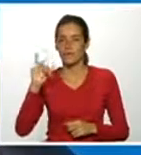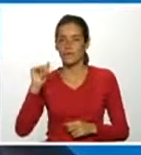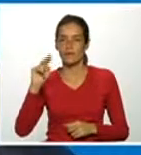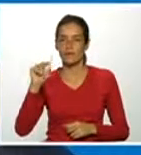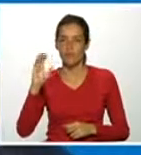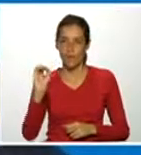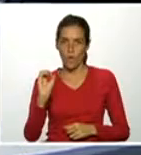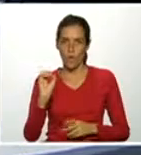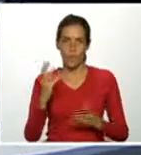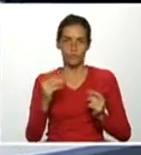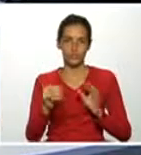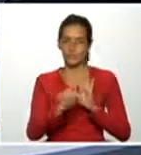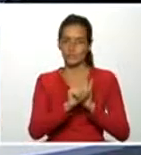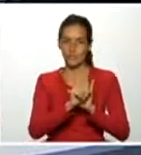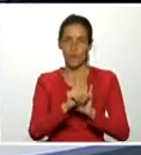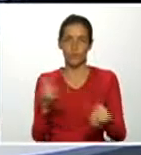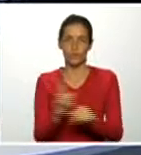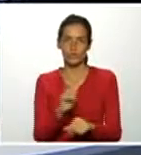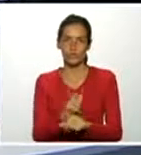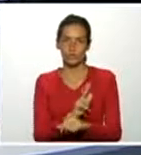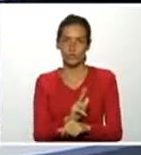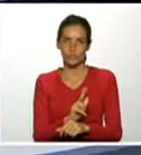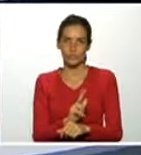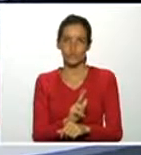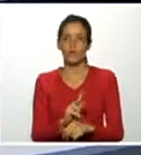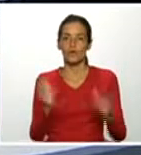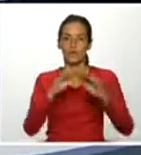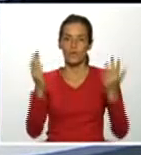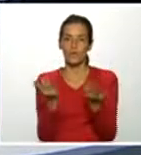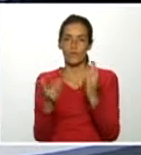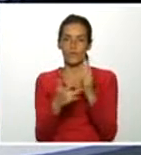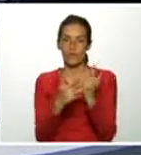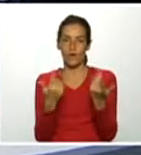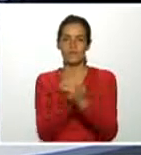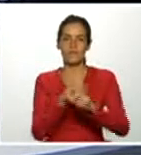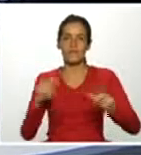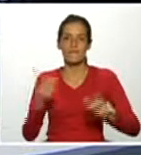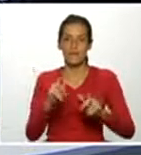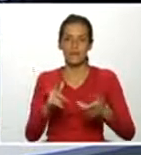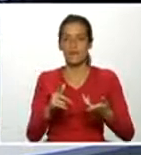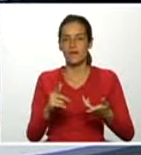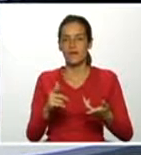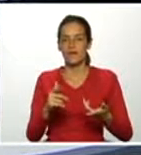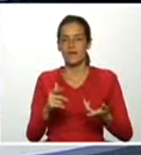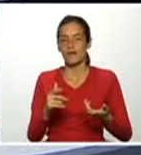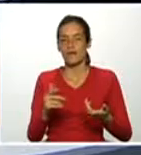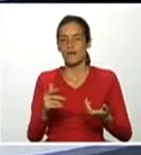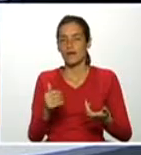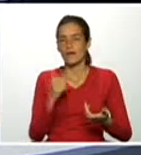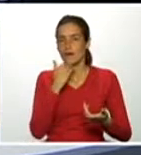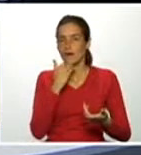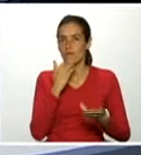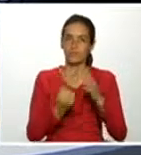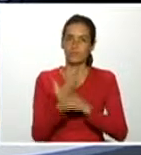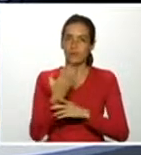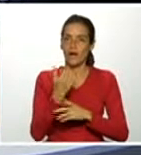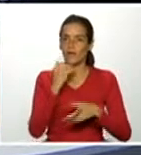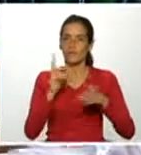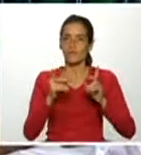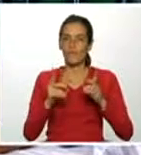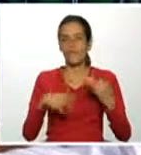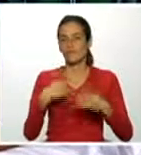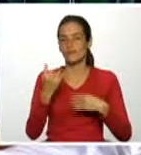de los muchos íconos que son usados en el mundo de las tecnologías libres para representar alguna creación, algún